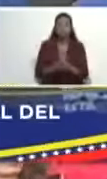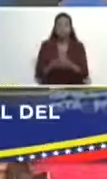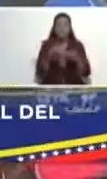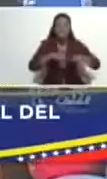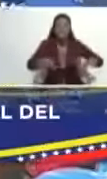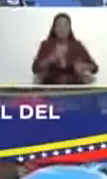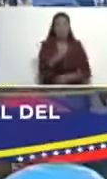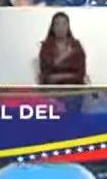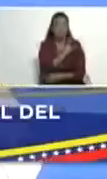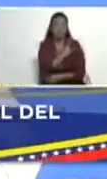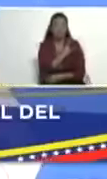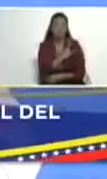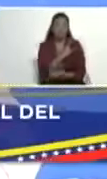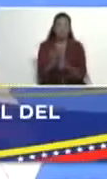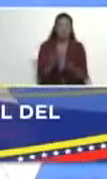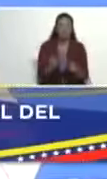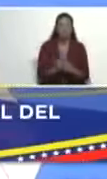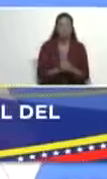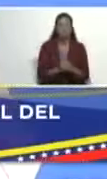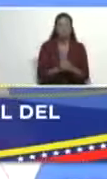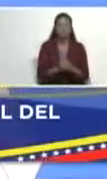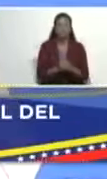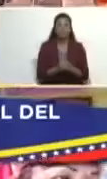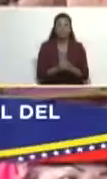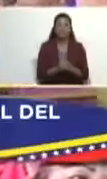sector universitario,